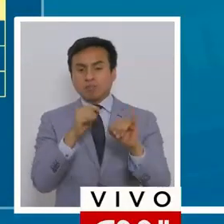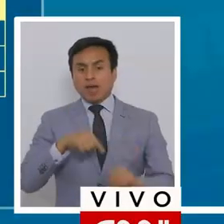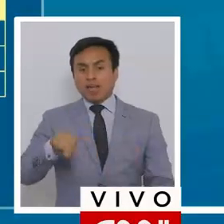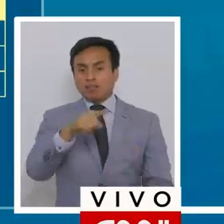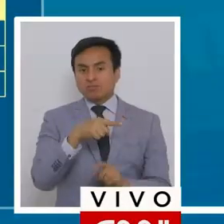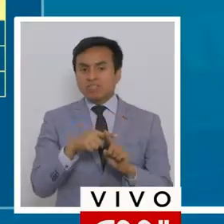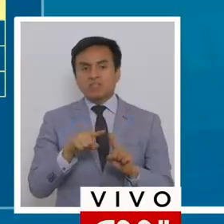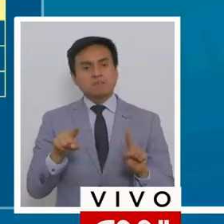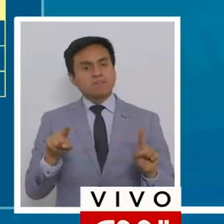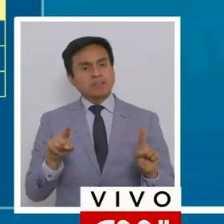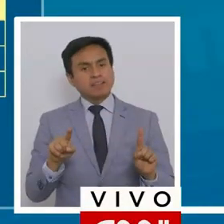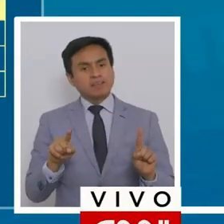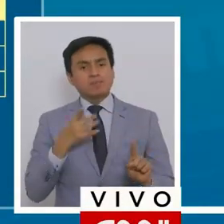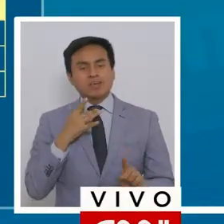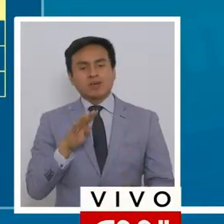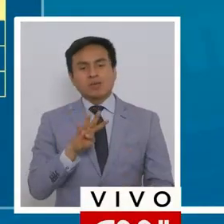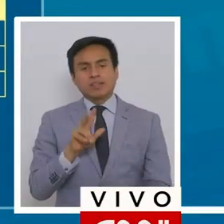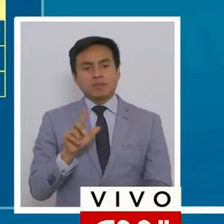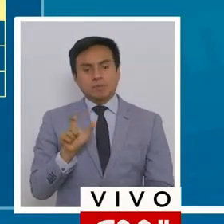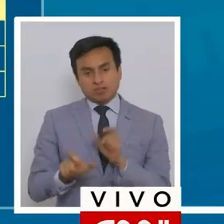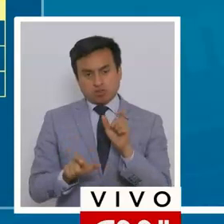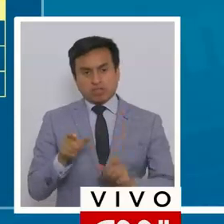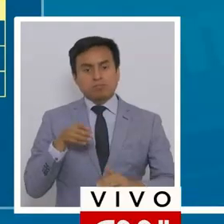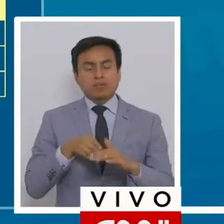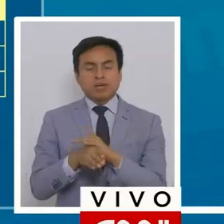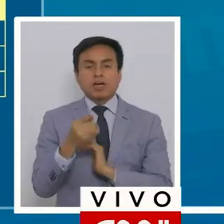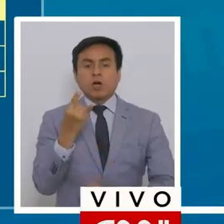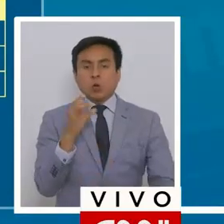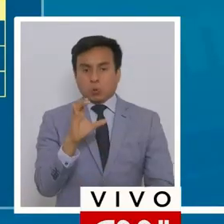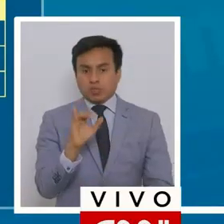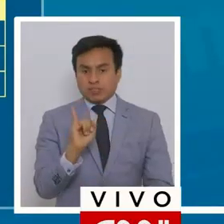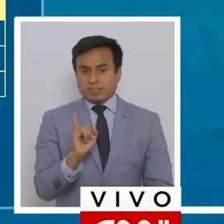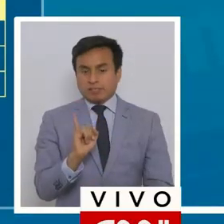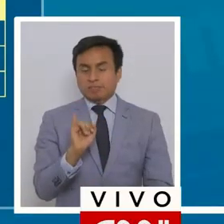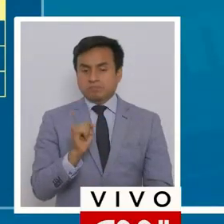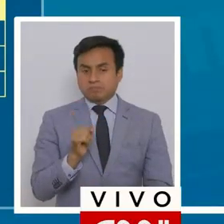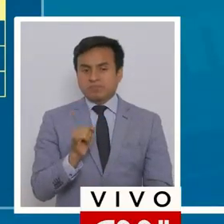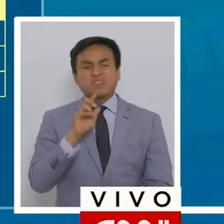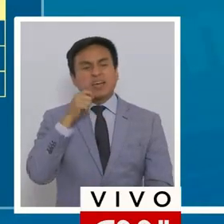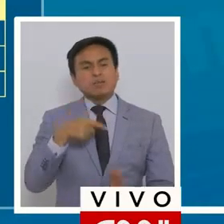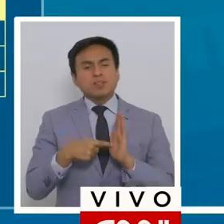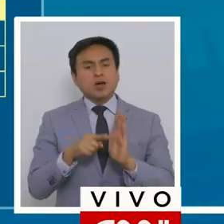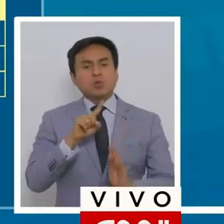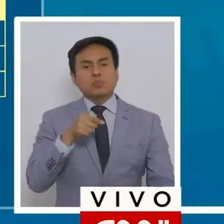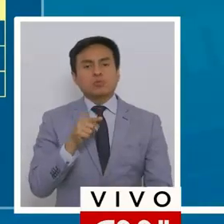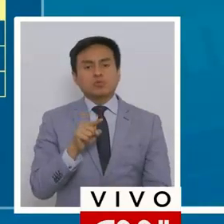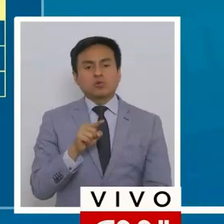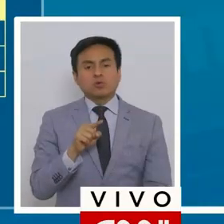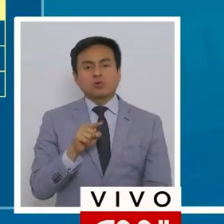muy diferente, ya que 47 personas ingresaron a cama UCI. Esto representa un